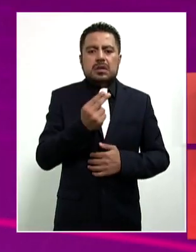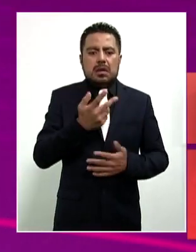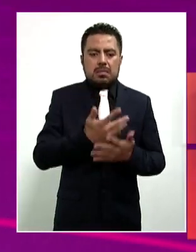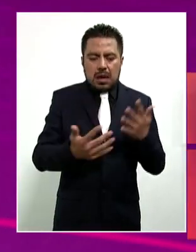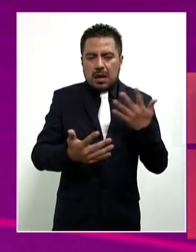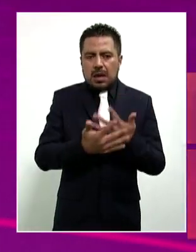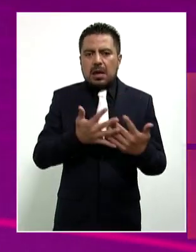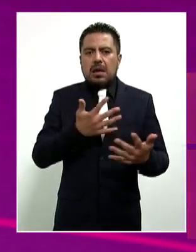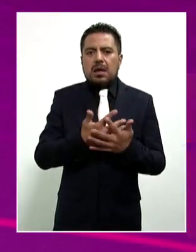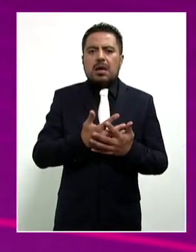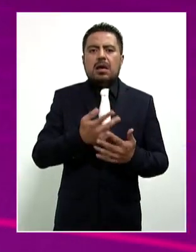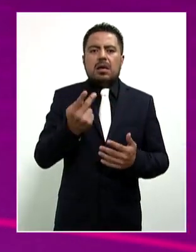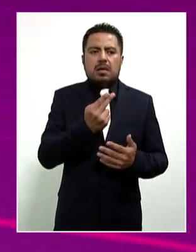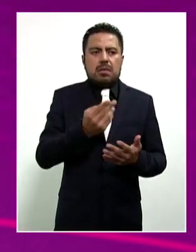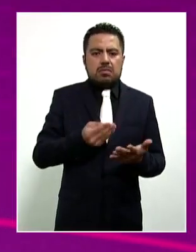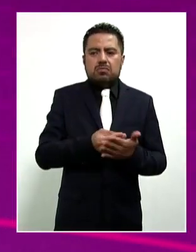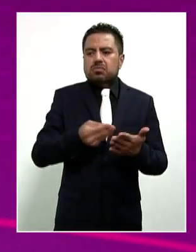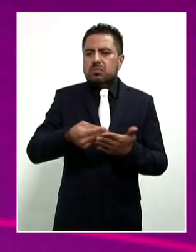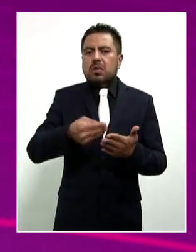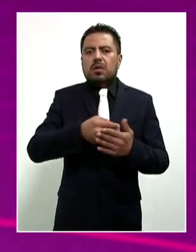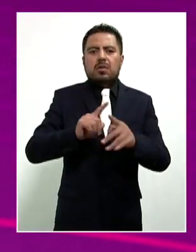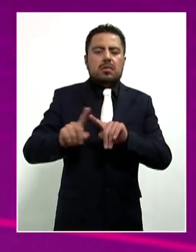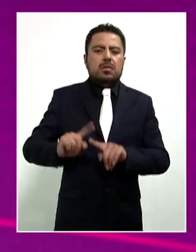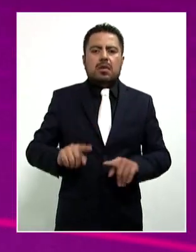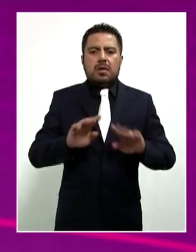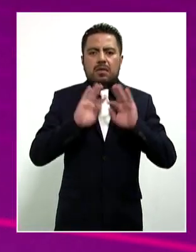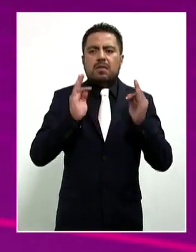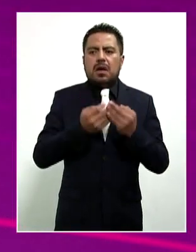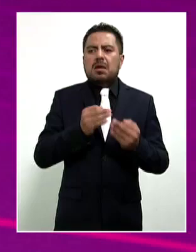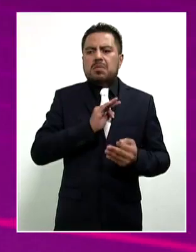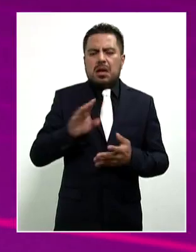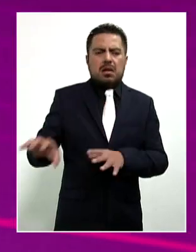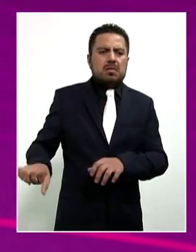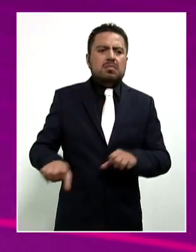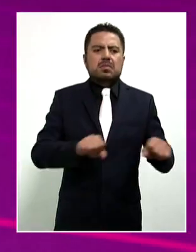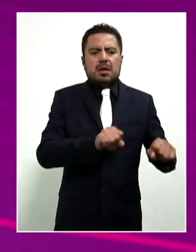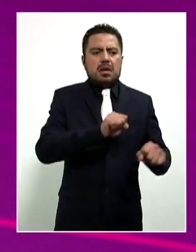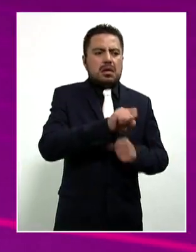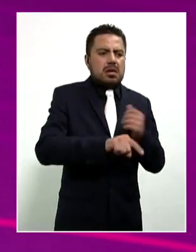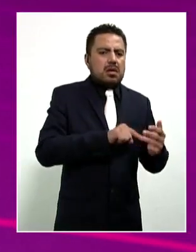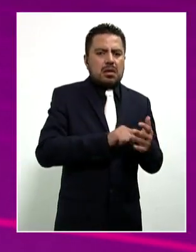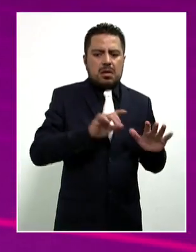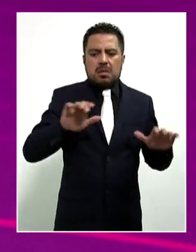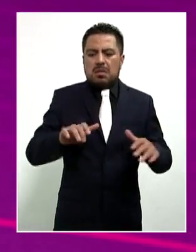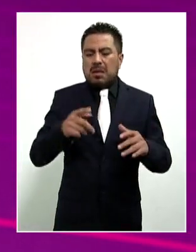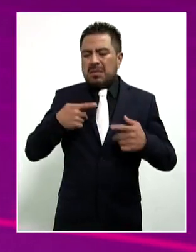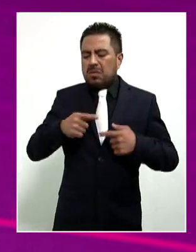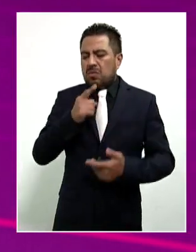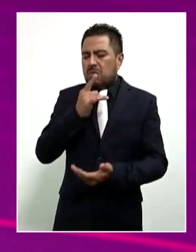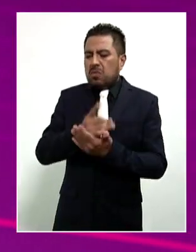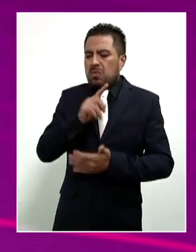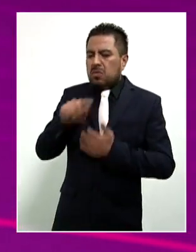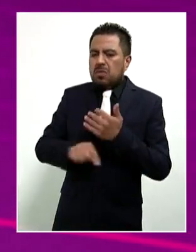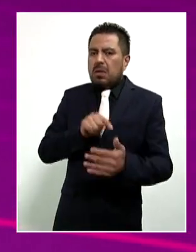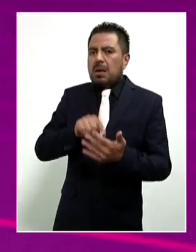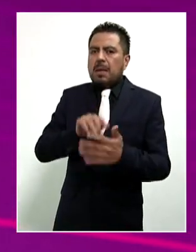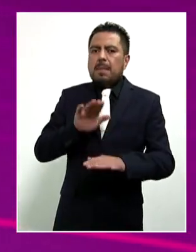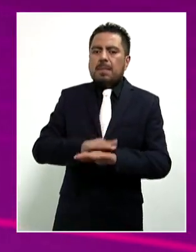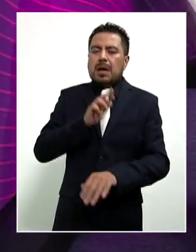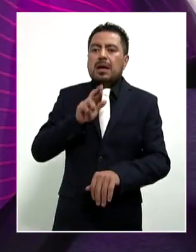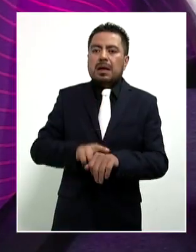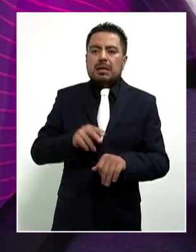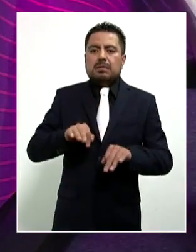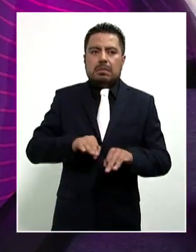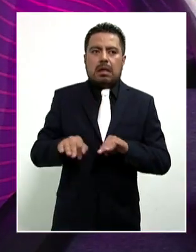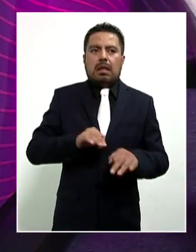de obra, donde necesita aportes de distintos tipos, pues llevémoslos allí y no concentremos a la gente justamente donde más demanda